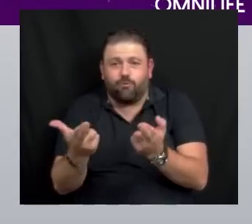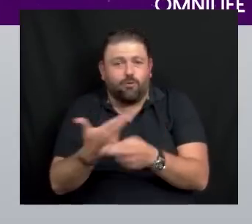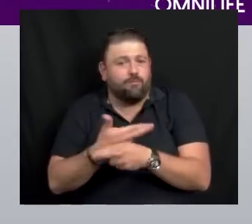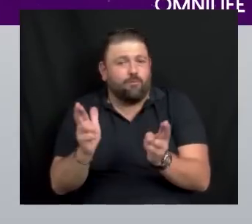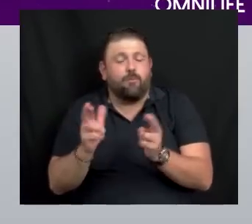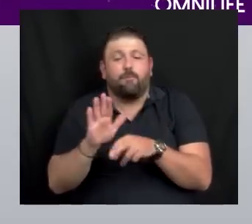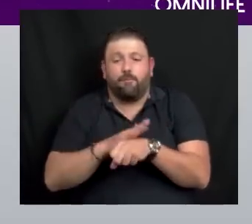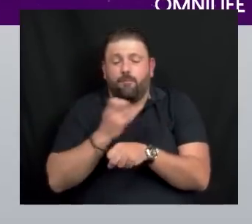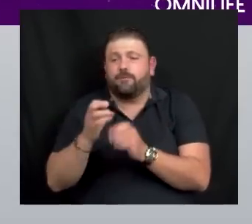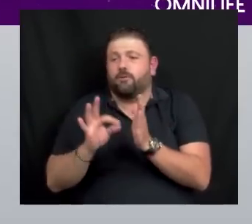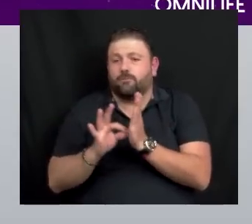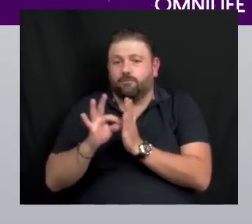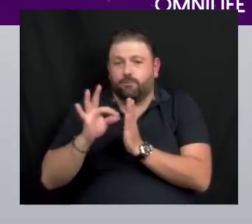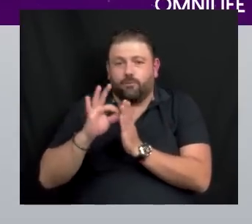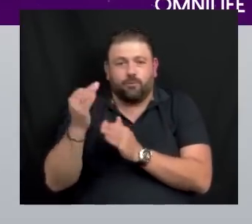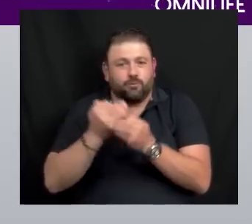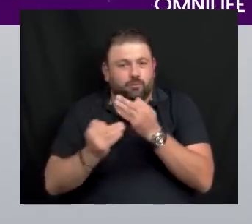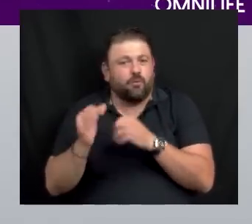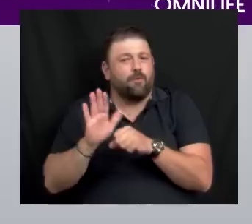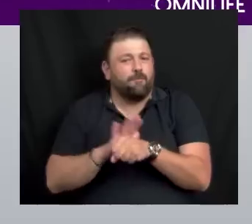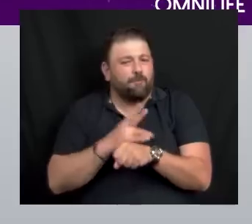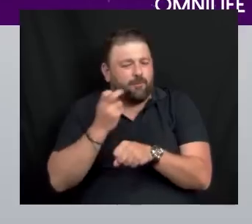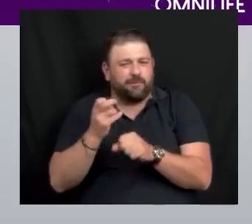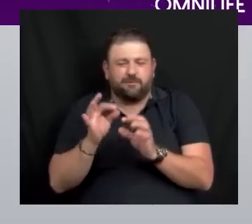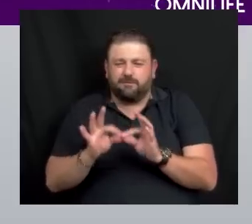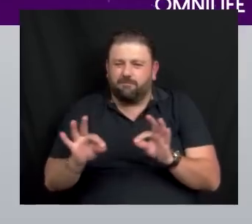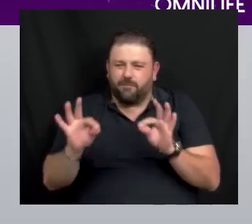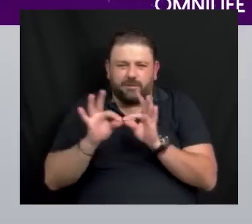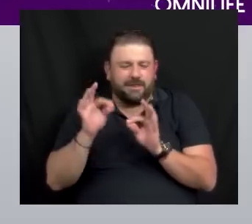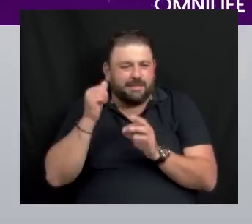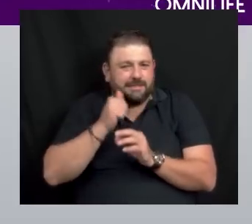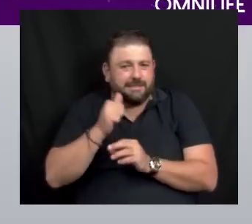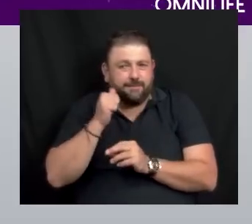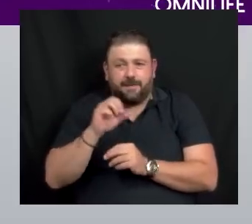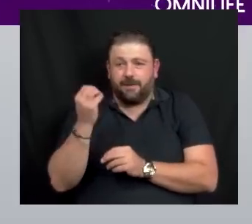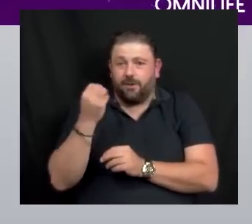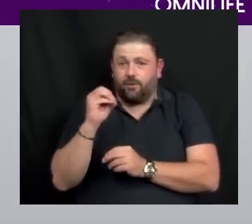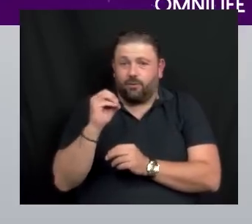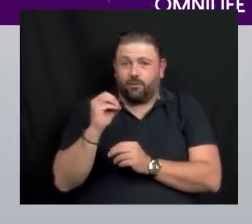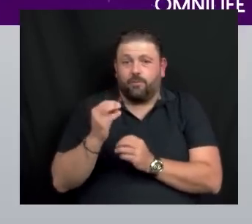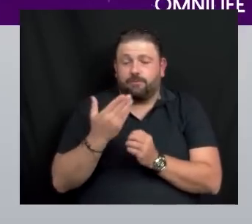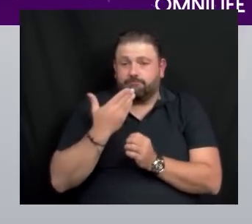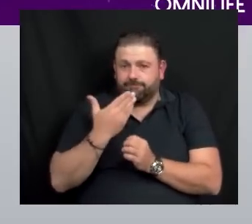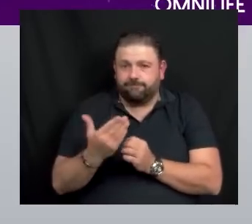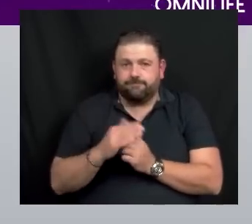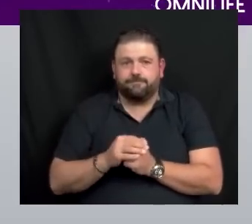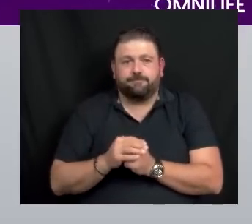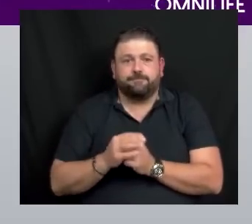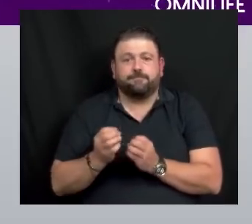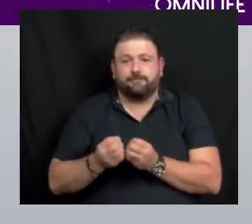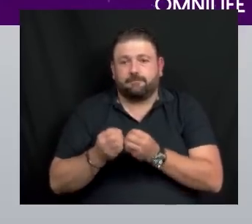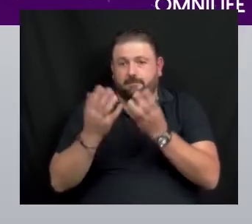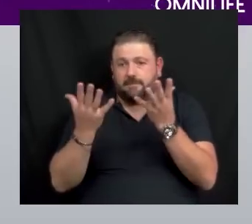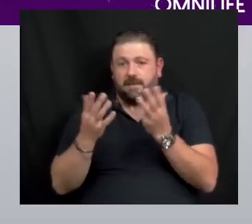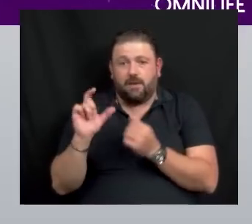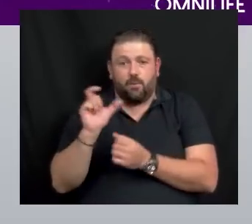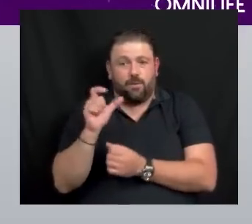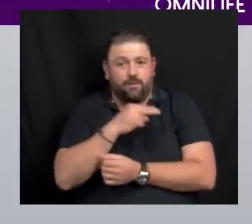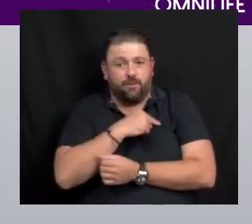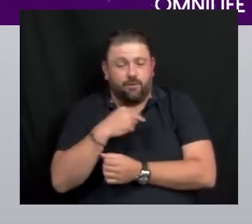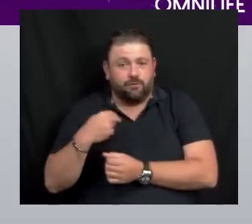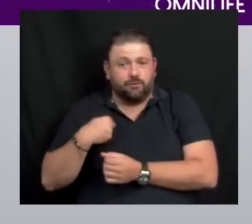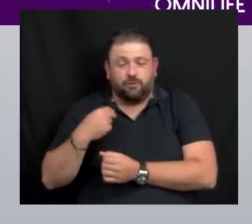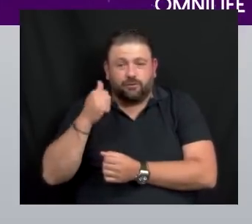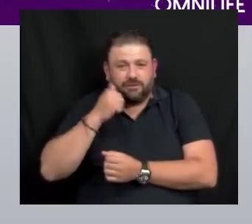Es importante cerrar esta parte de octubre, y obviamente nosotros como empresarios, después del